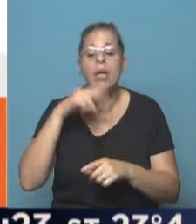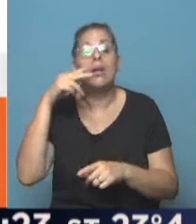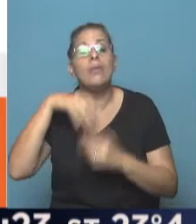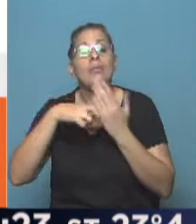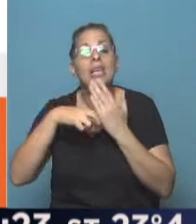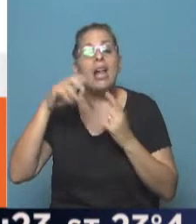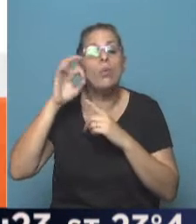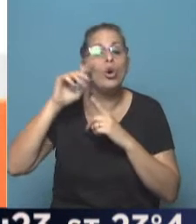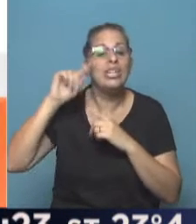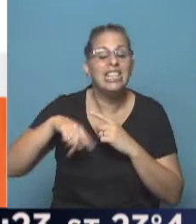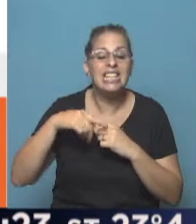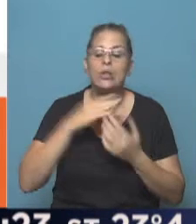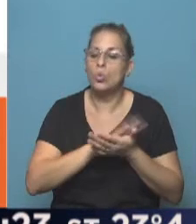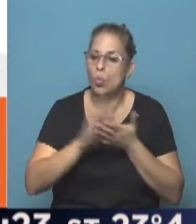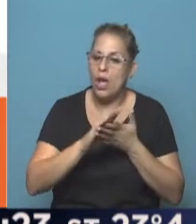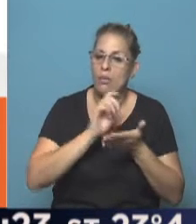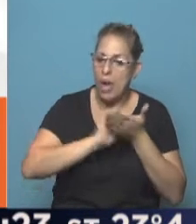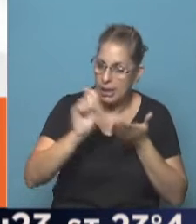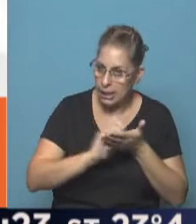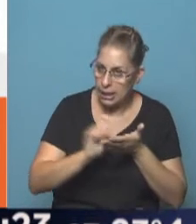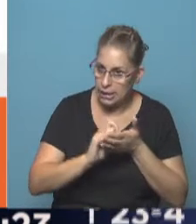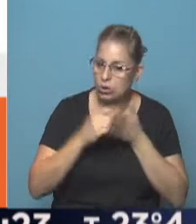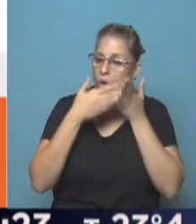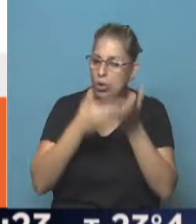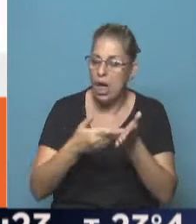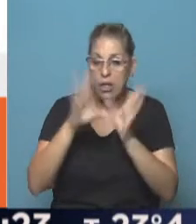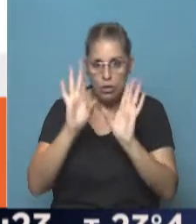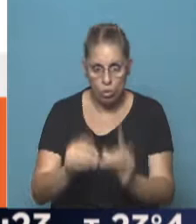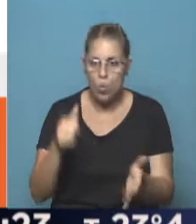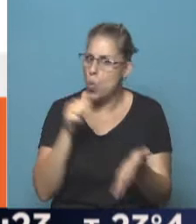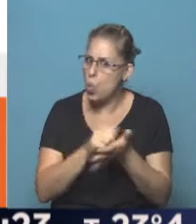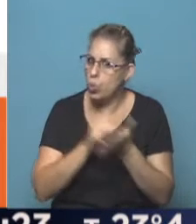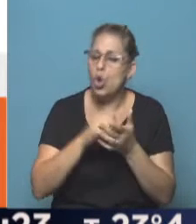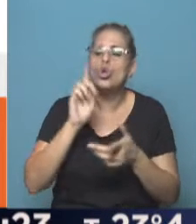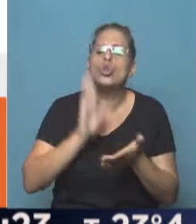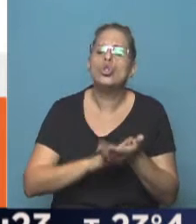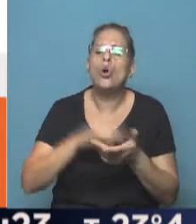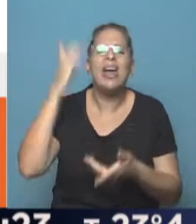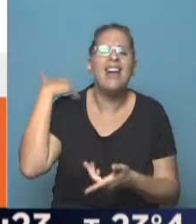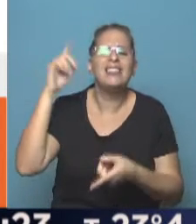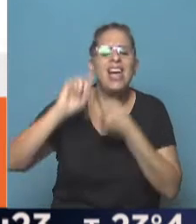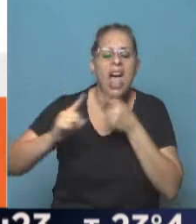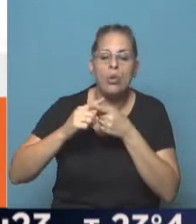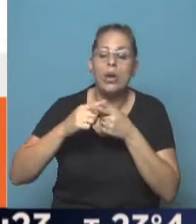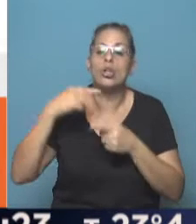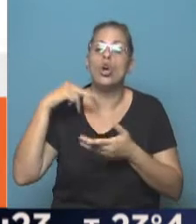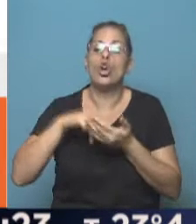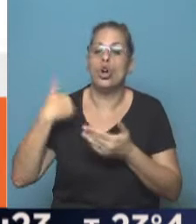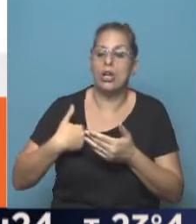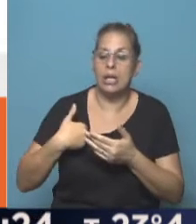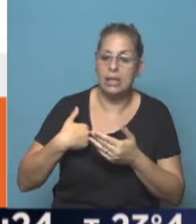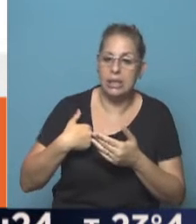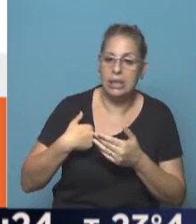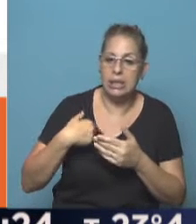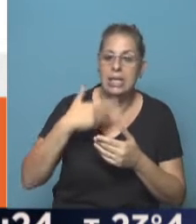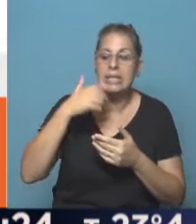Gabriela Boquín, emitió un nuevo dictamen de tono muy duro en relación al acuerdo entre Correo Argentino S.A., la